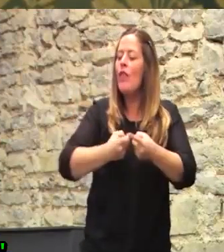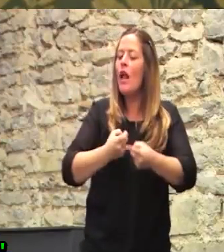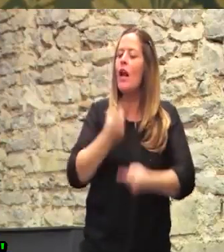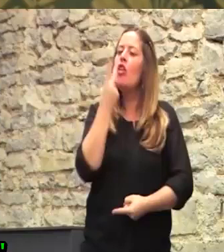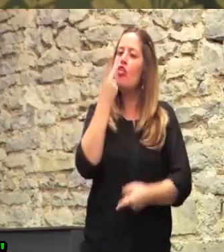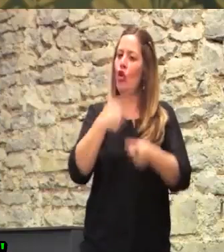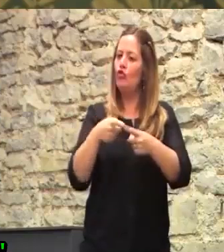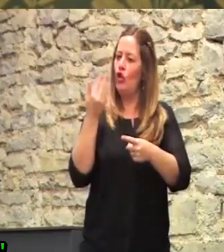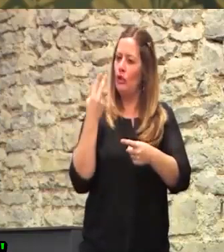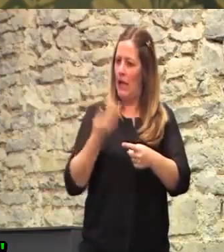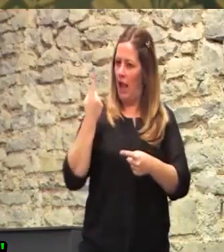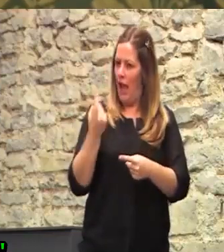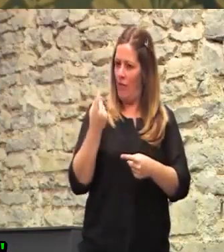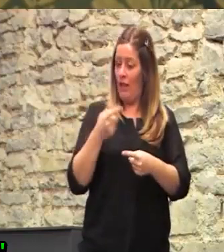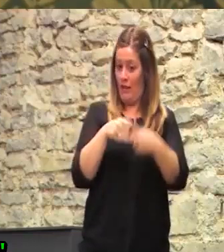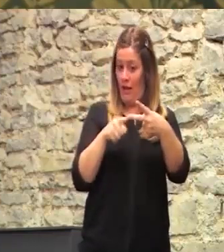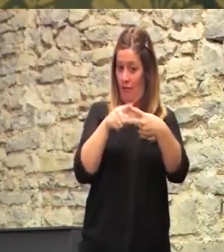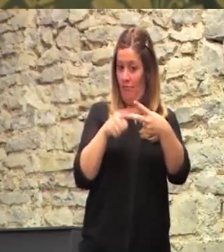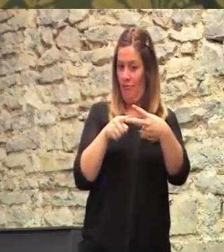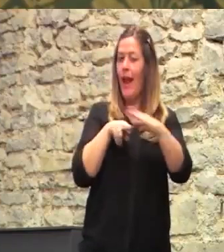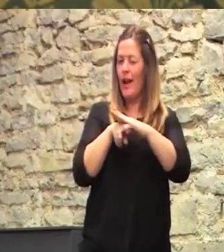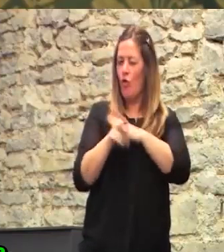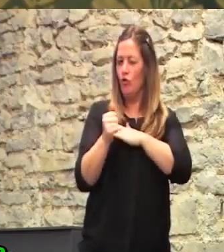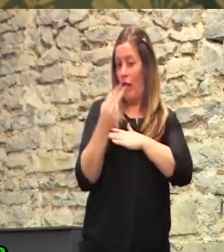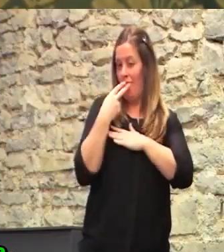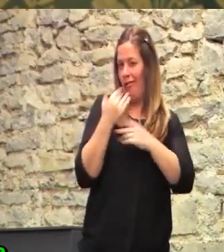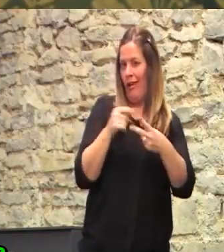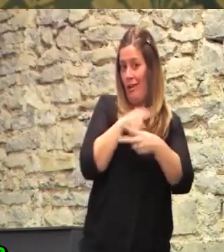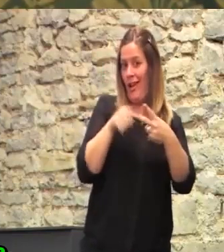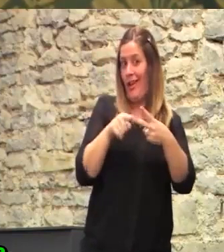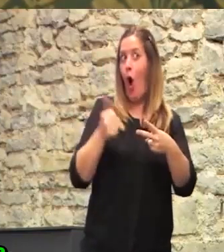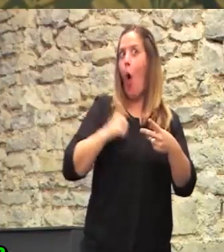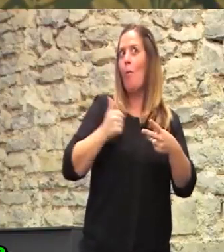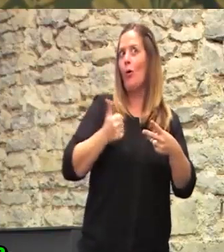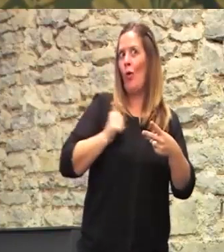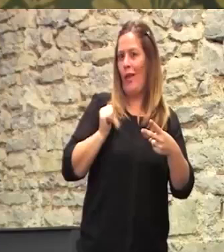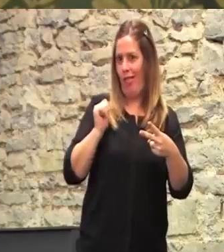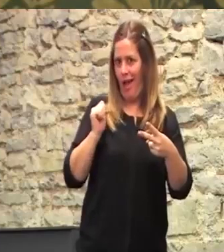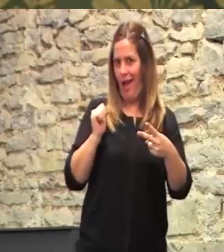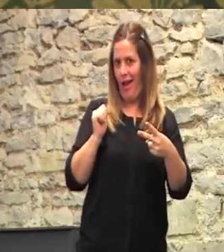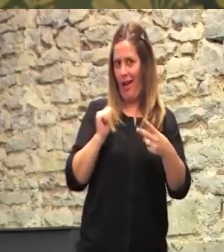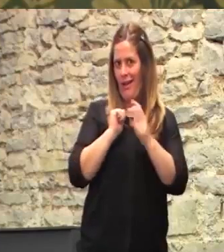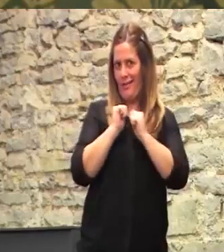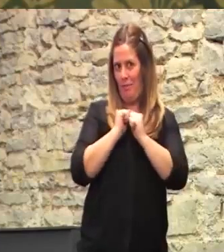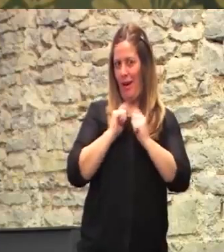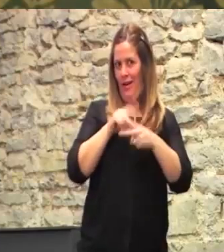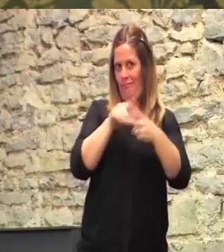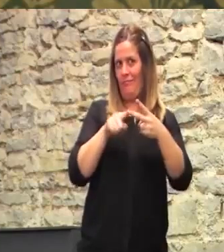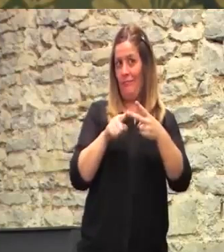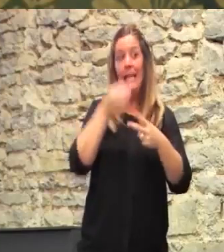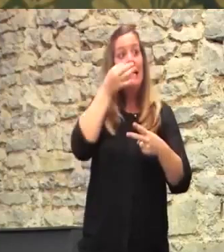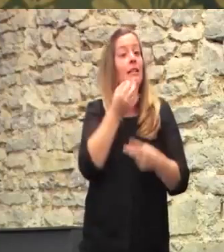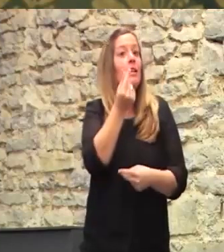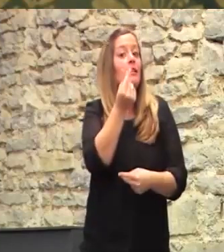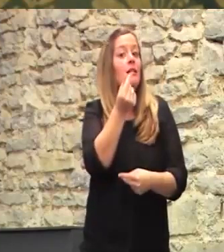recursos y esperar la oportunidad con lo cual volvemos al punto de partida si el dinero es uno de los